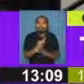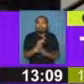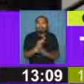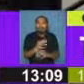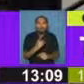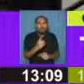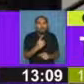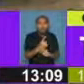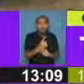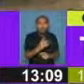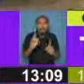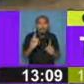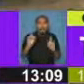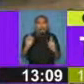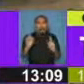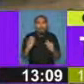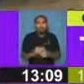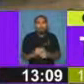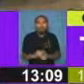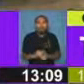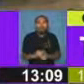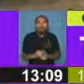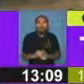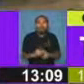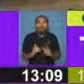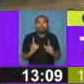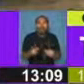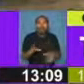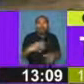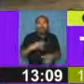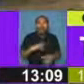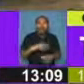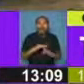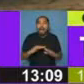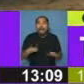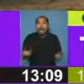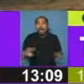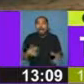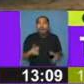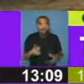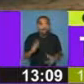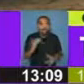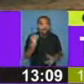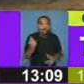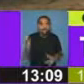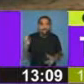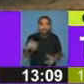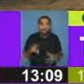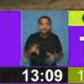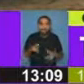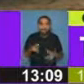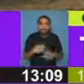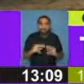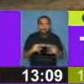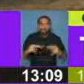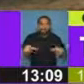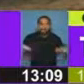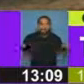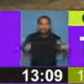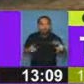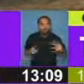primero docentes a los estudiantes Con quienes cortamos cintas a la escuela primaria